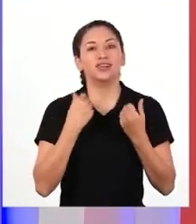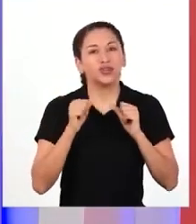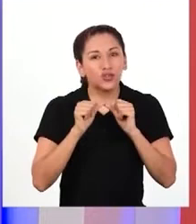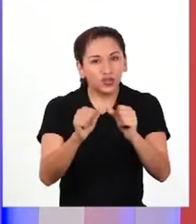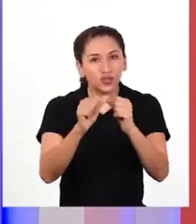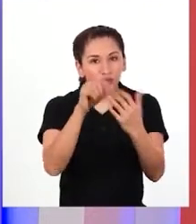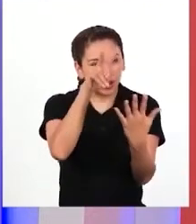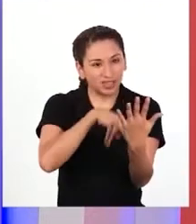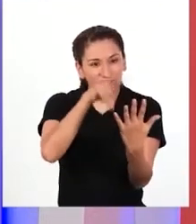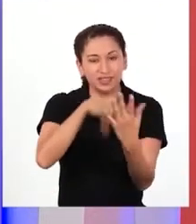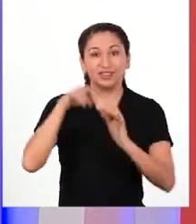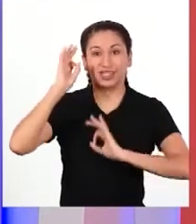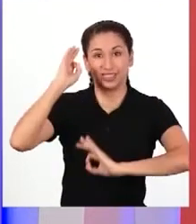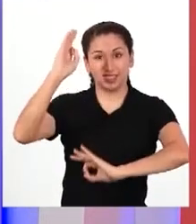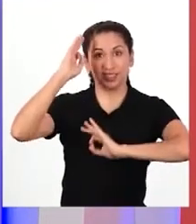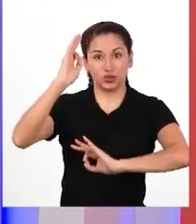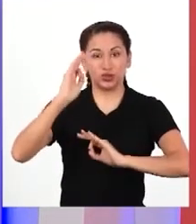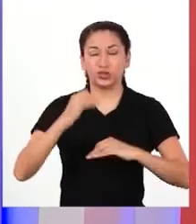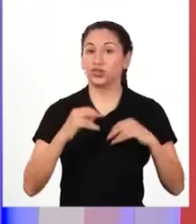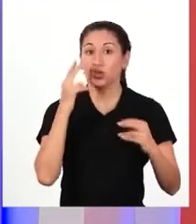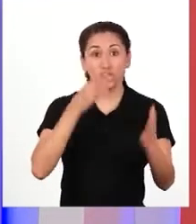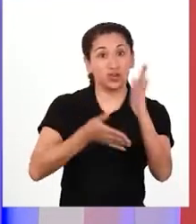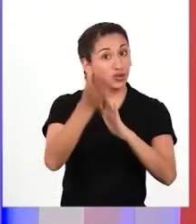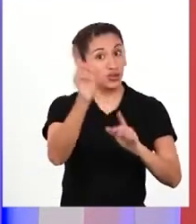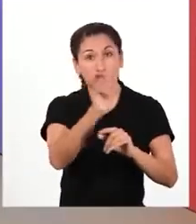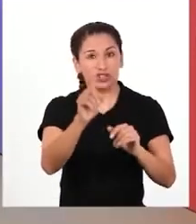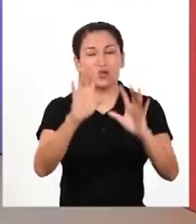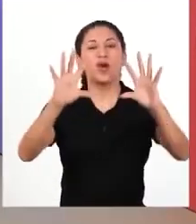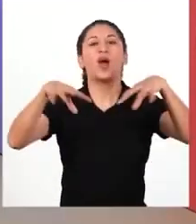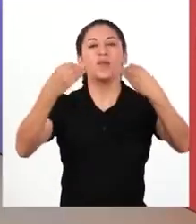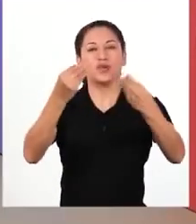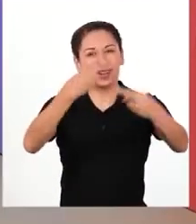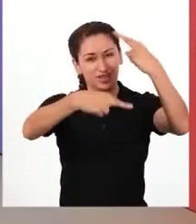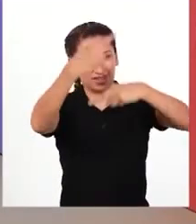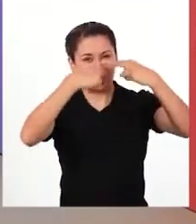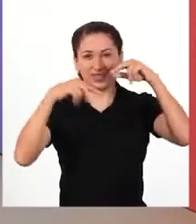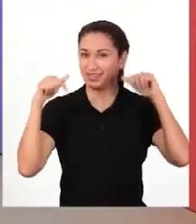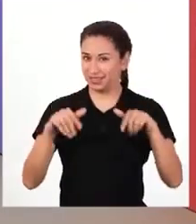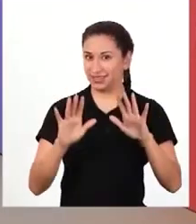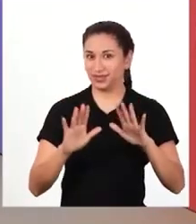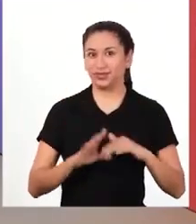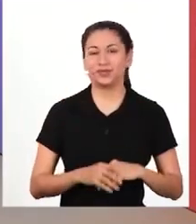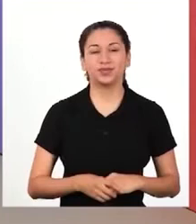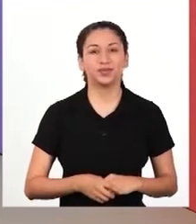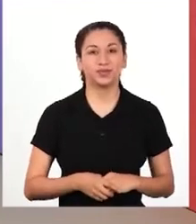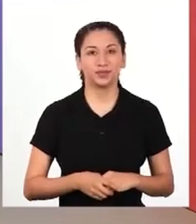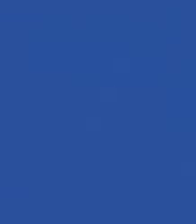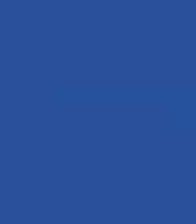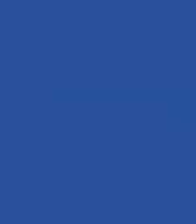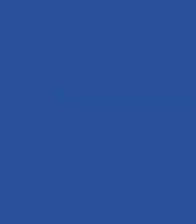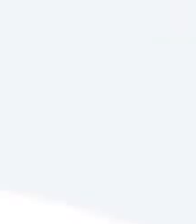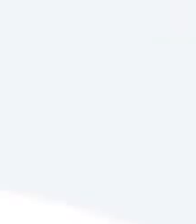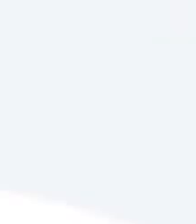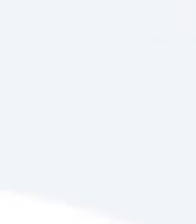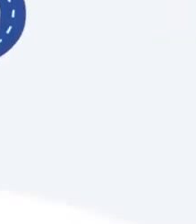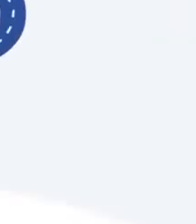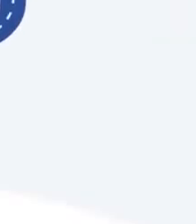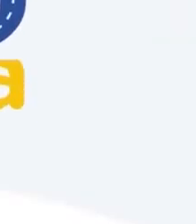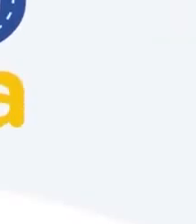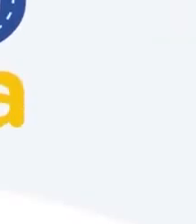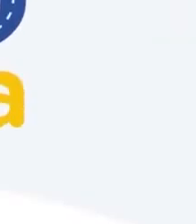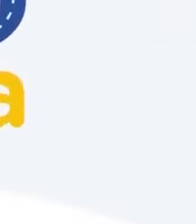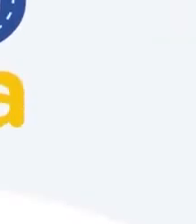regresemos seguiremos revisando nuestros discursos. No se vayan porque ya regresamos.